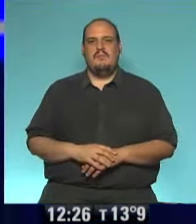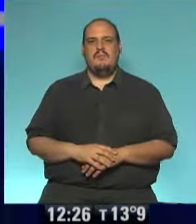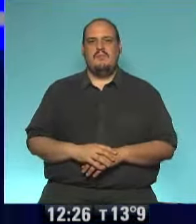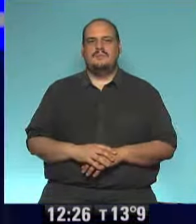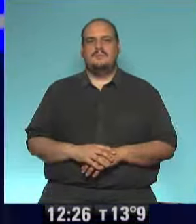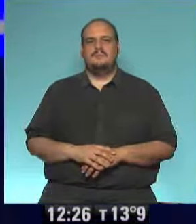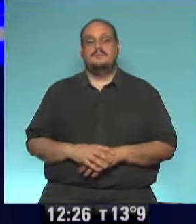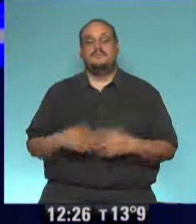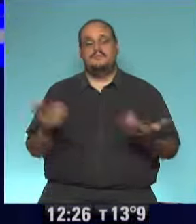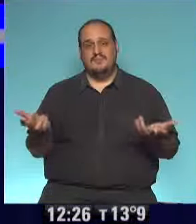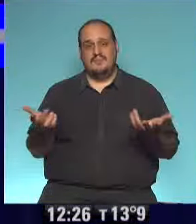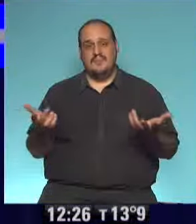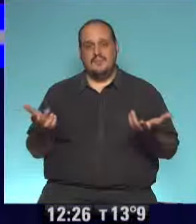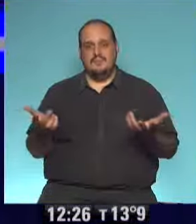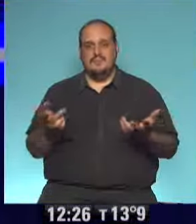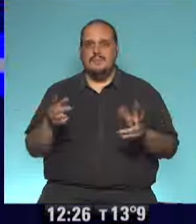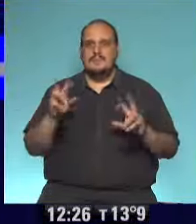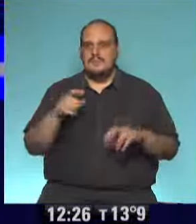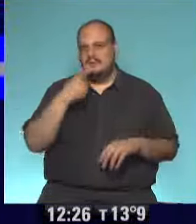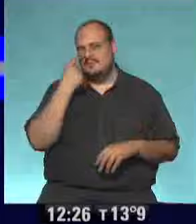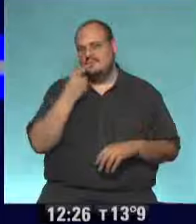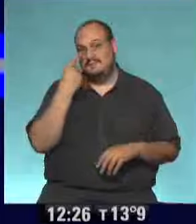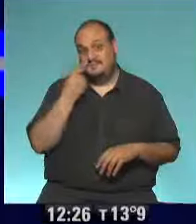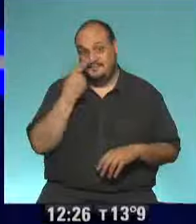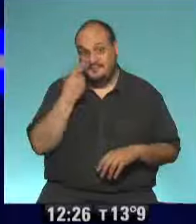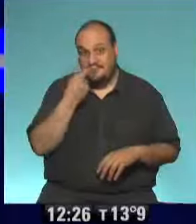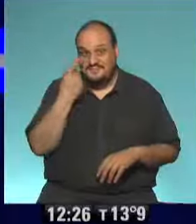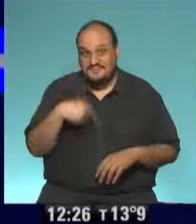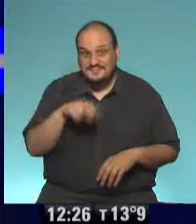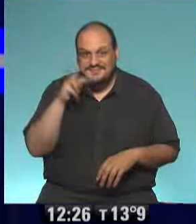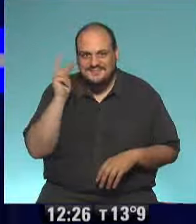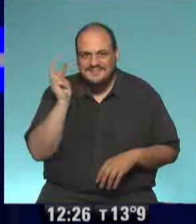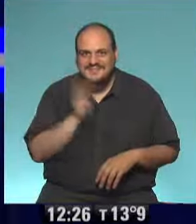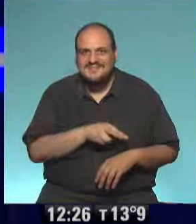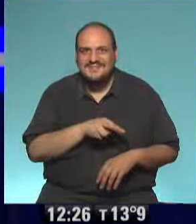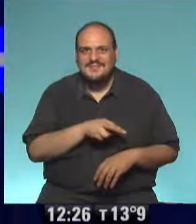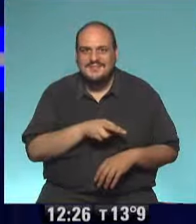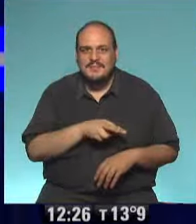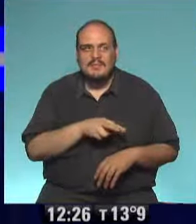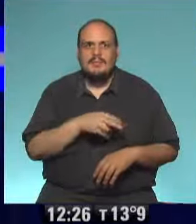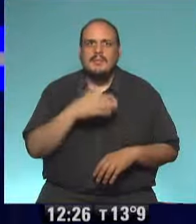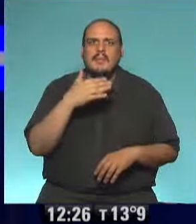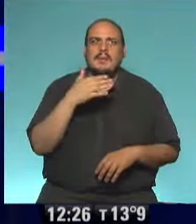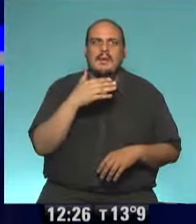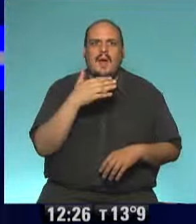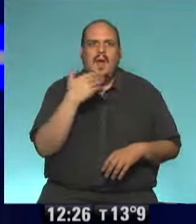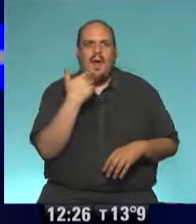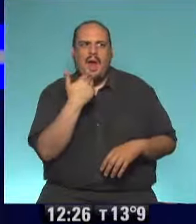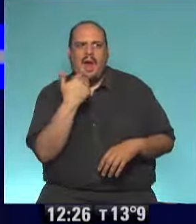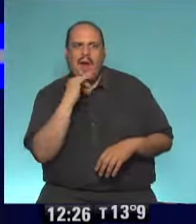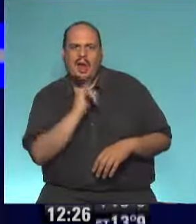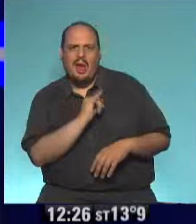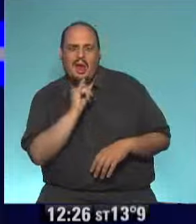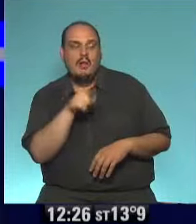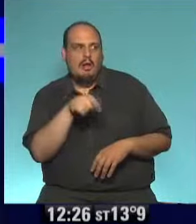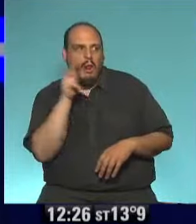Pero chicos y chicas, qué interesante lo que acabamos de ver, porque más que hablar es ver. En vivo y en directo tuvimos